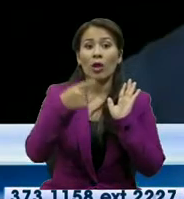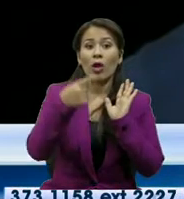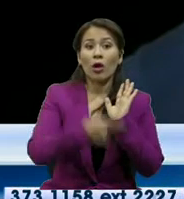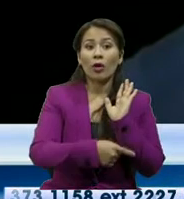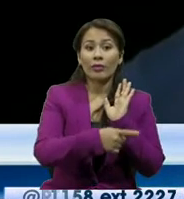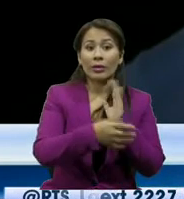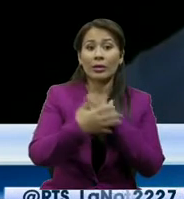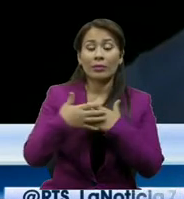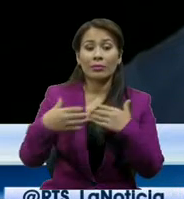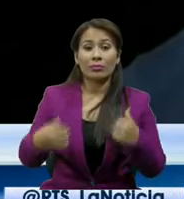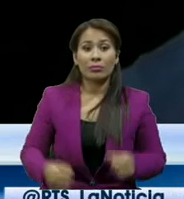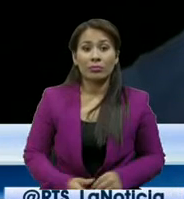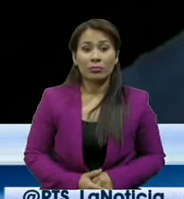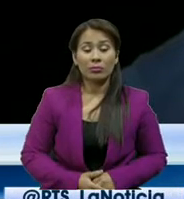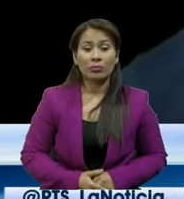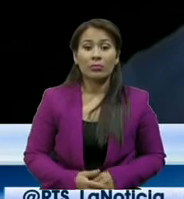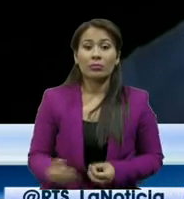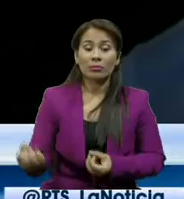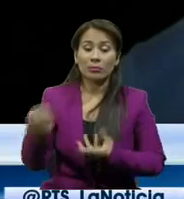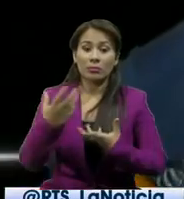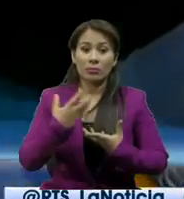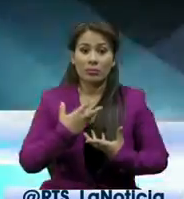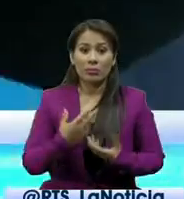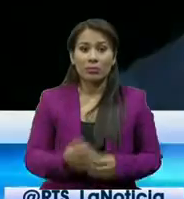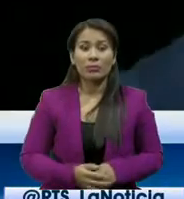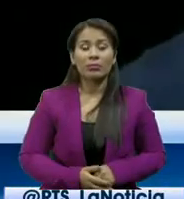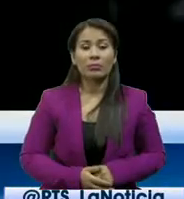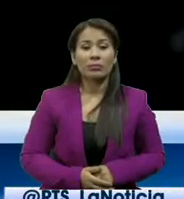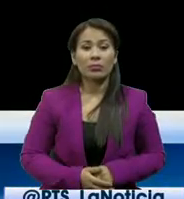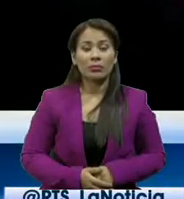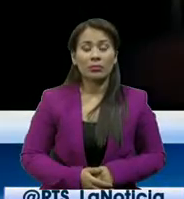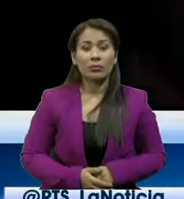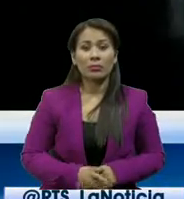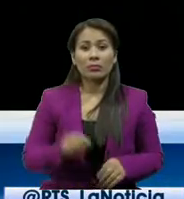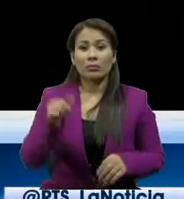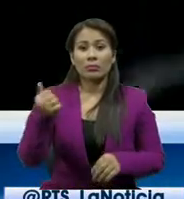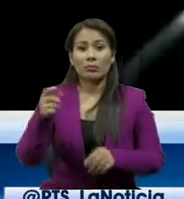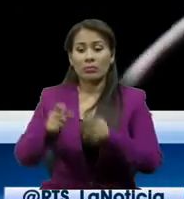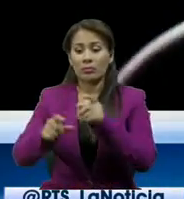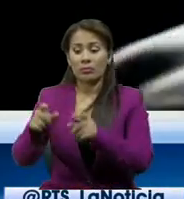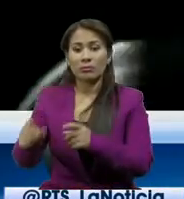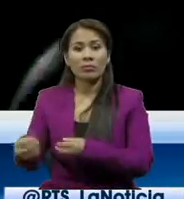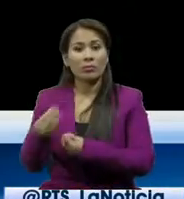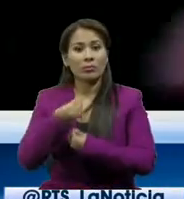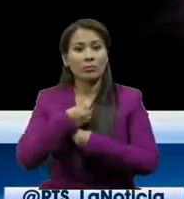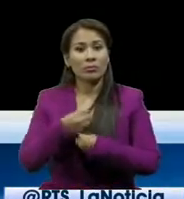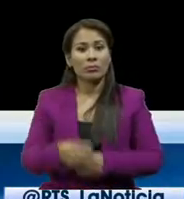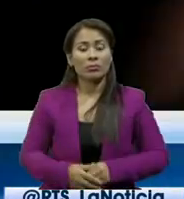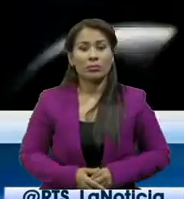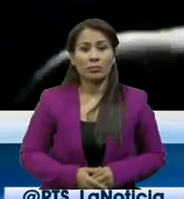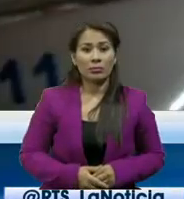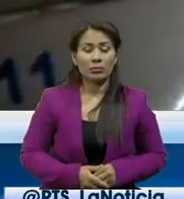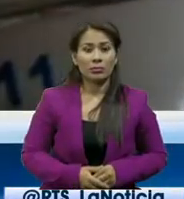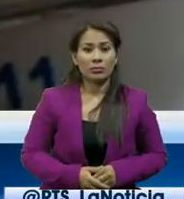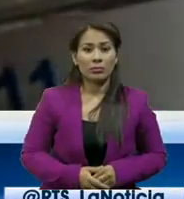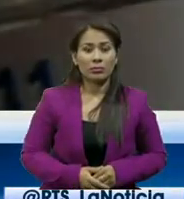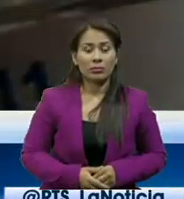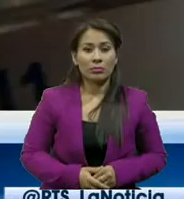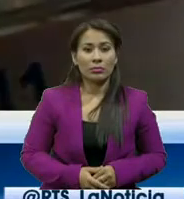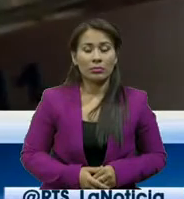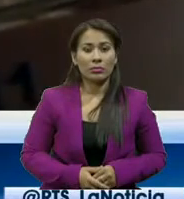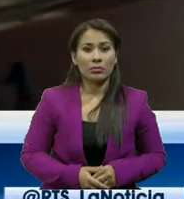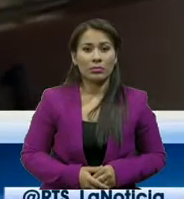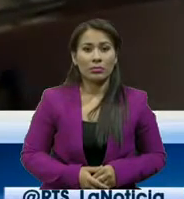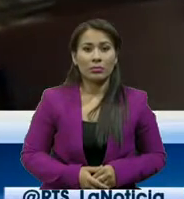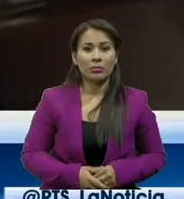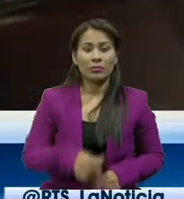Loja el 29 de mayo, donde según las investigaciones, ella victimó a su ex esposo, ¿no?